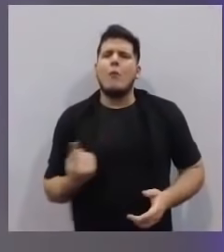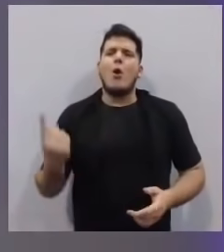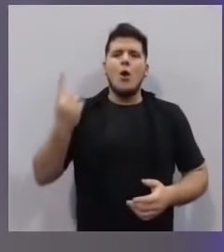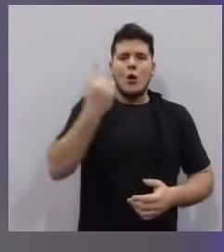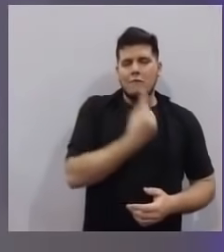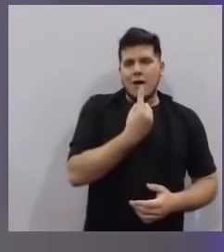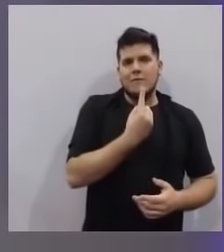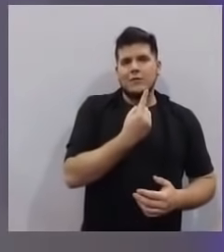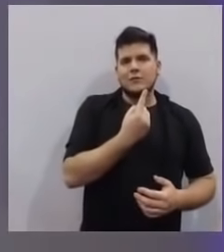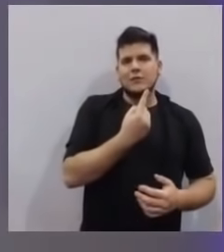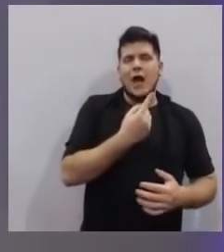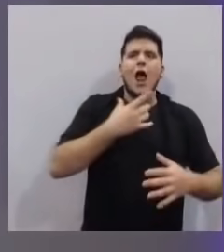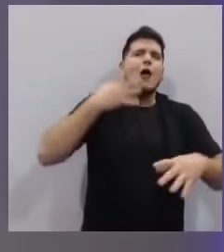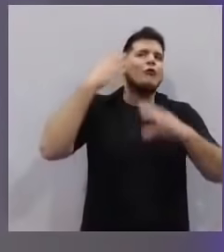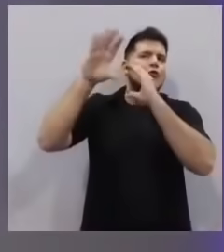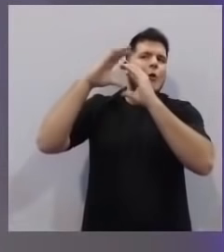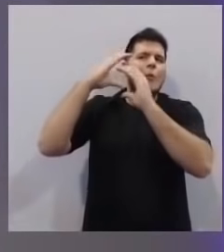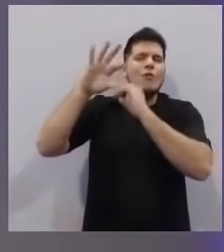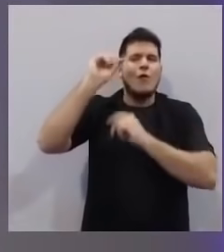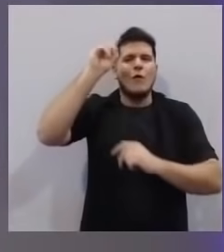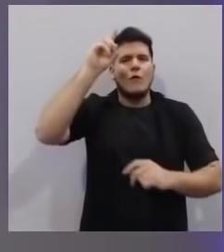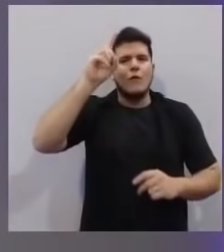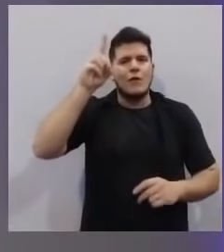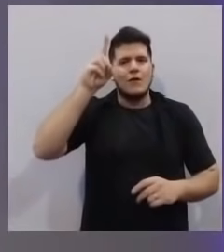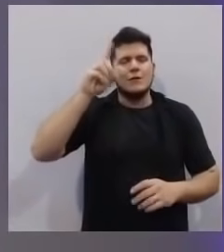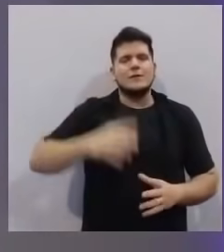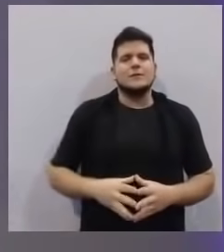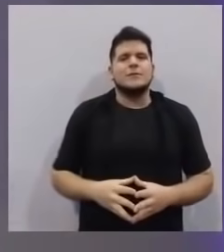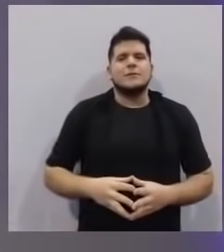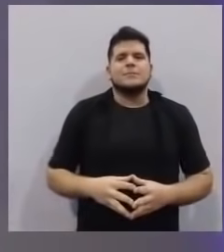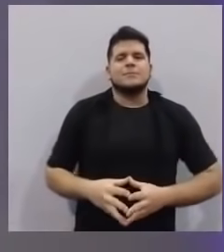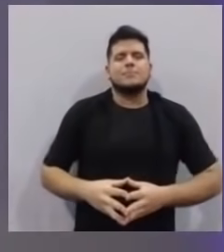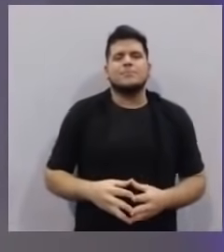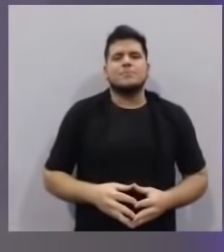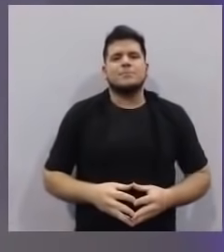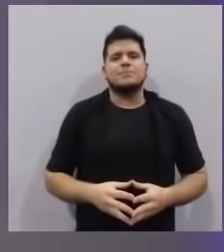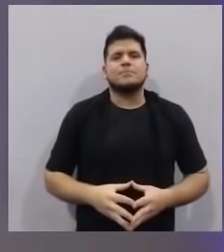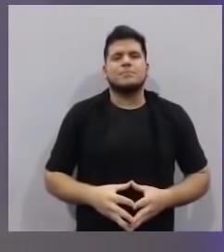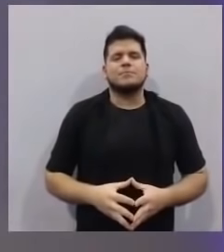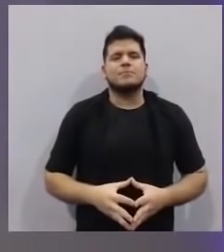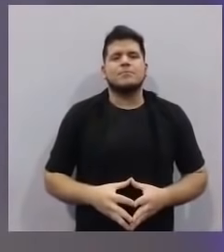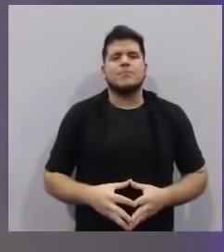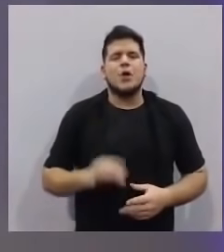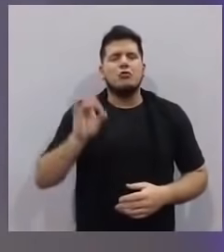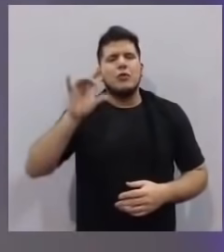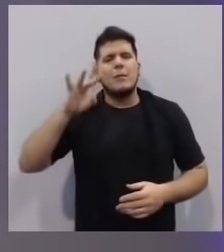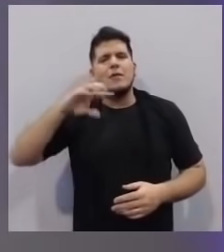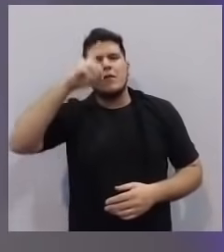diga conmigo la restauración solamente la produce el señor